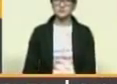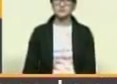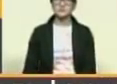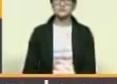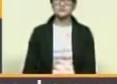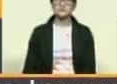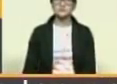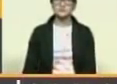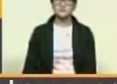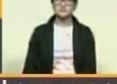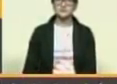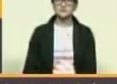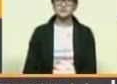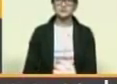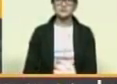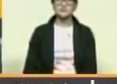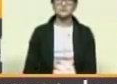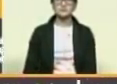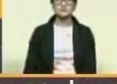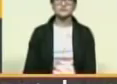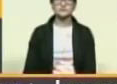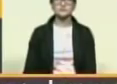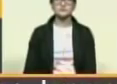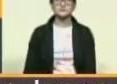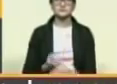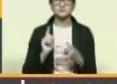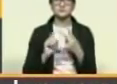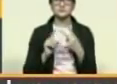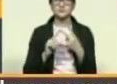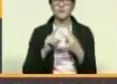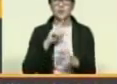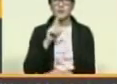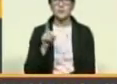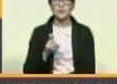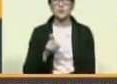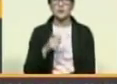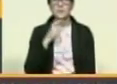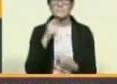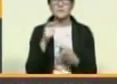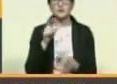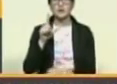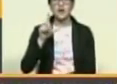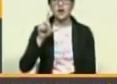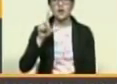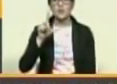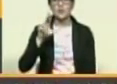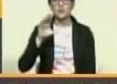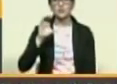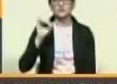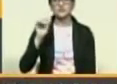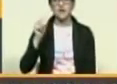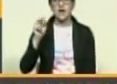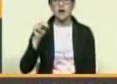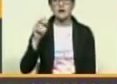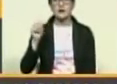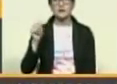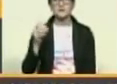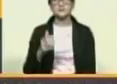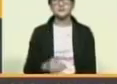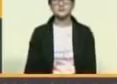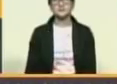Adelante. Bien, la segunda pregunta la formula la periodista Luciana Font de Televen.